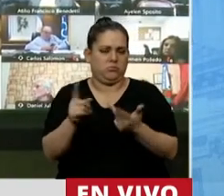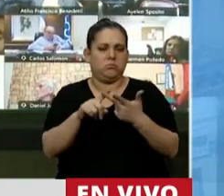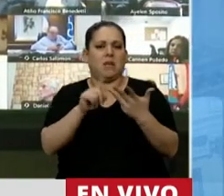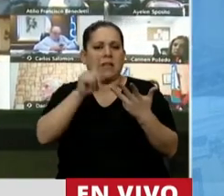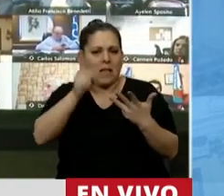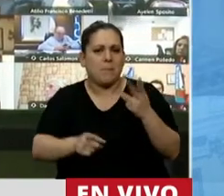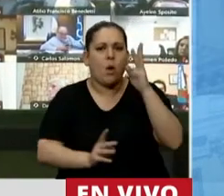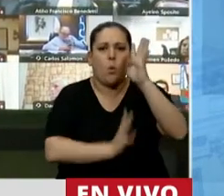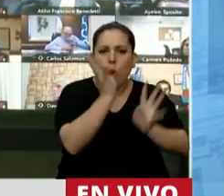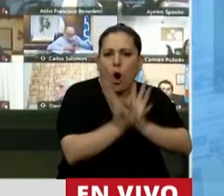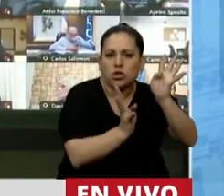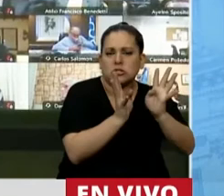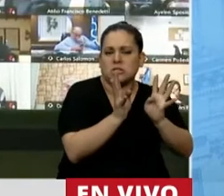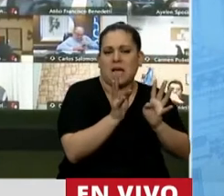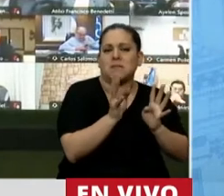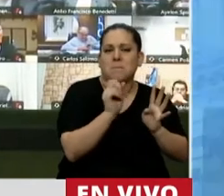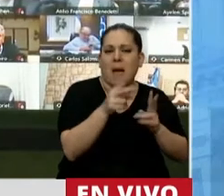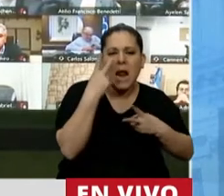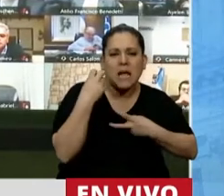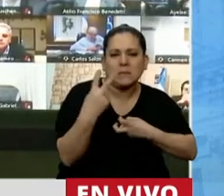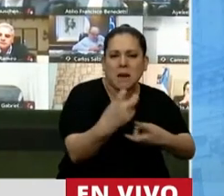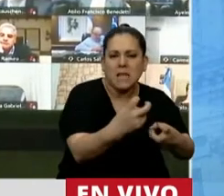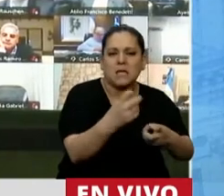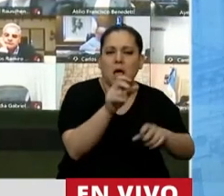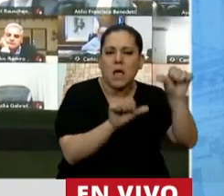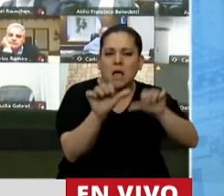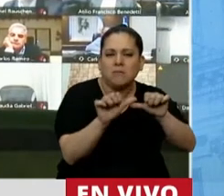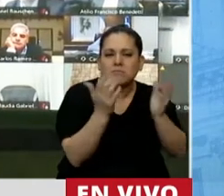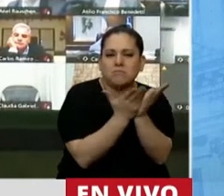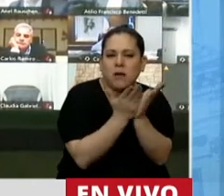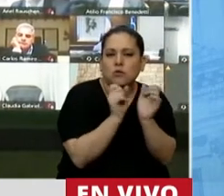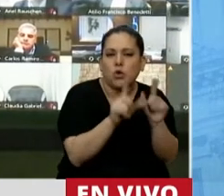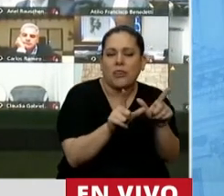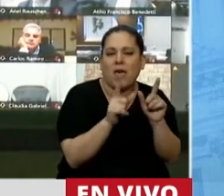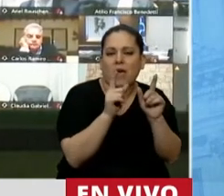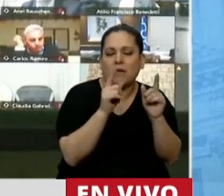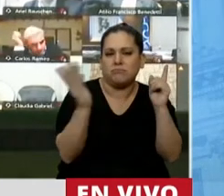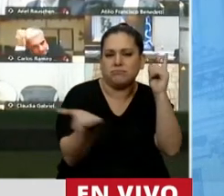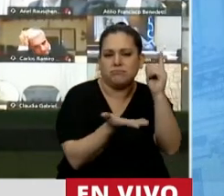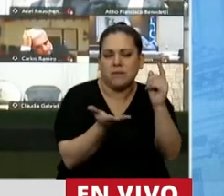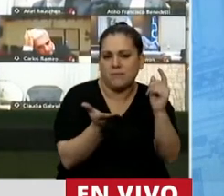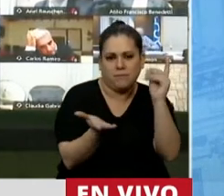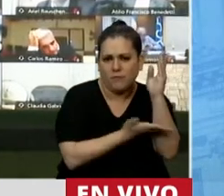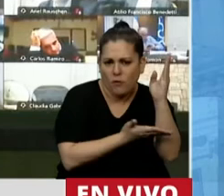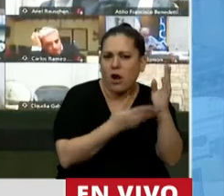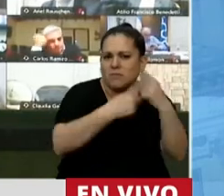los bosques experimentales, los que se usan para estudios forestales, los montes